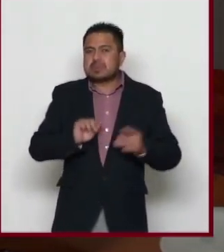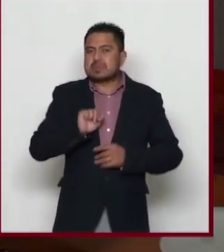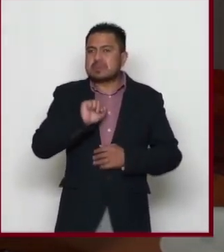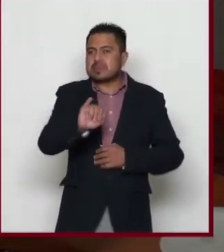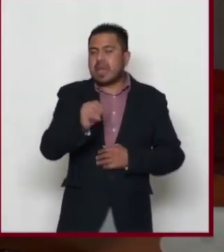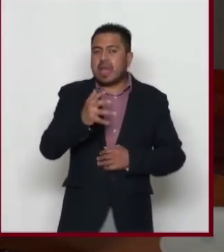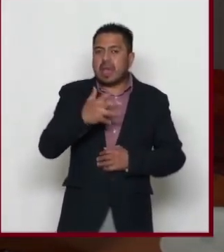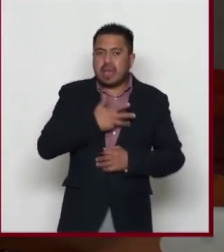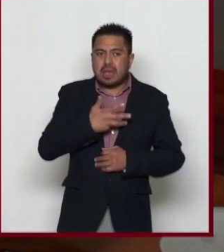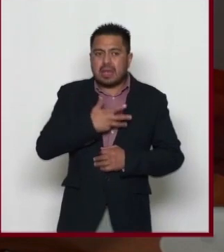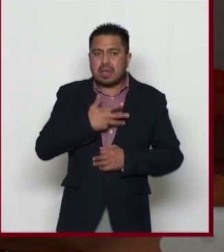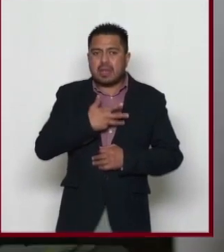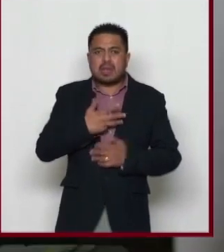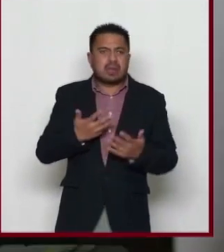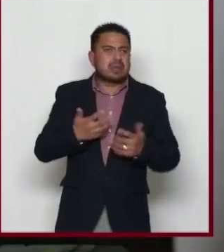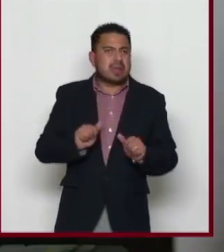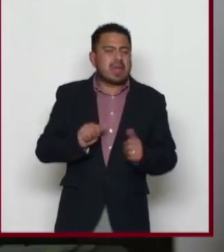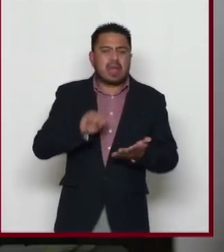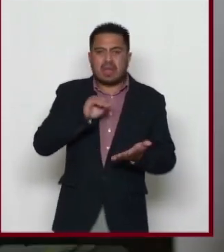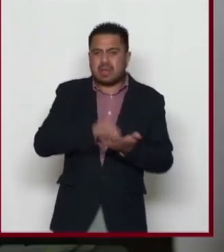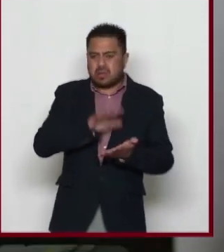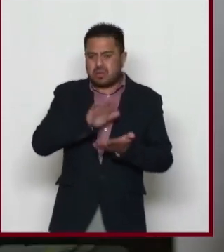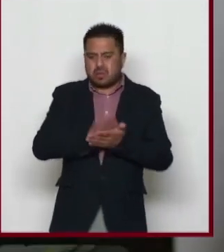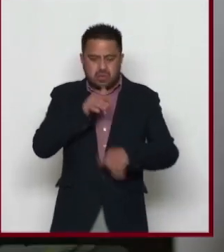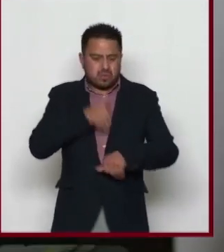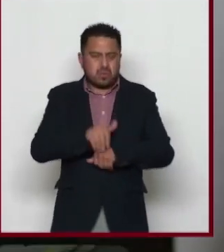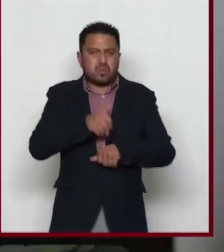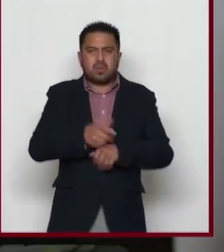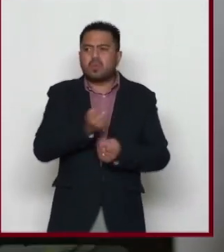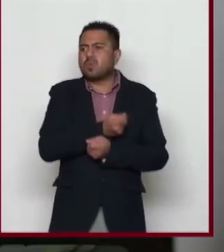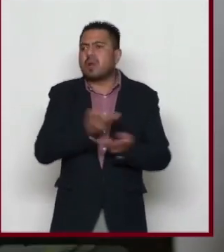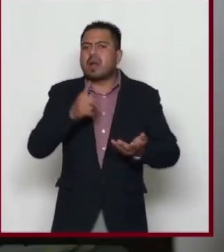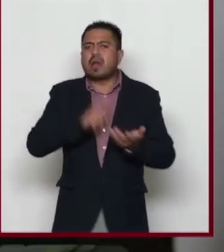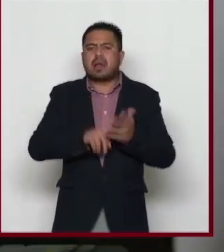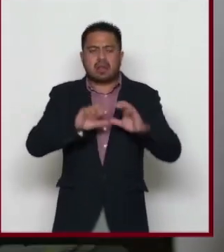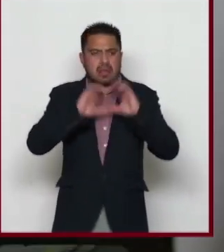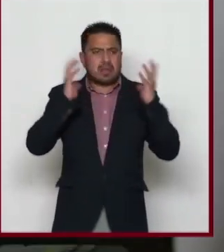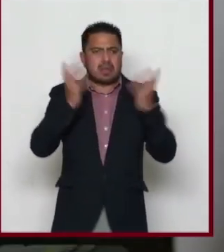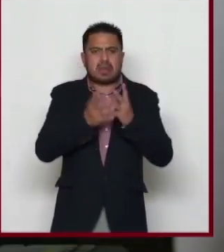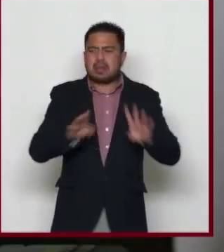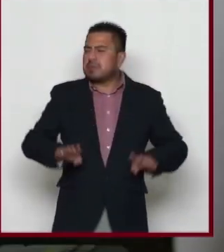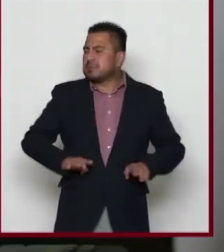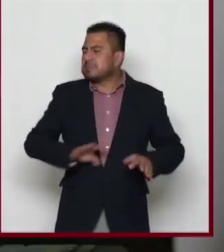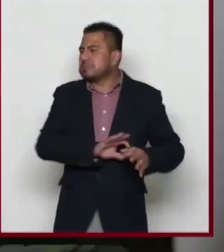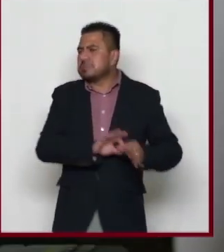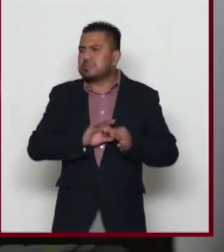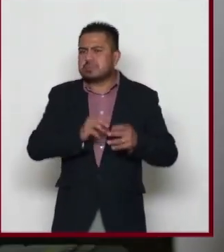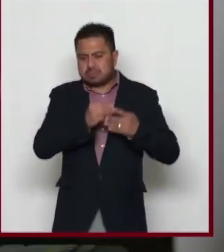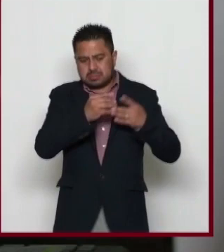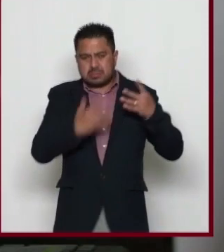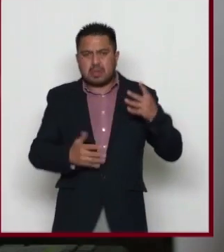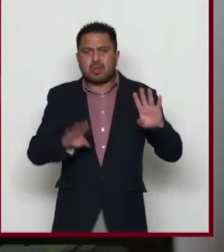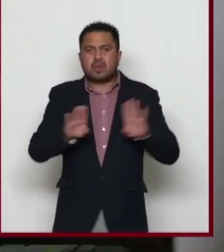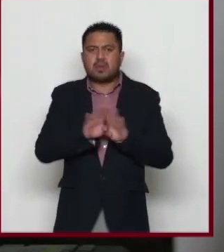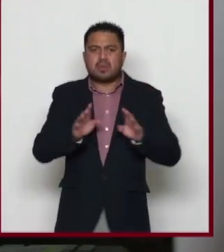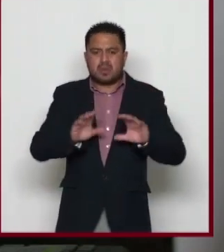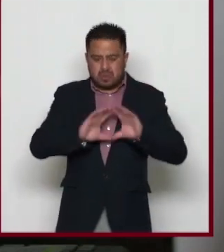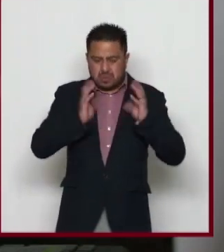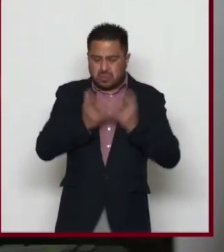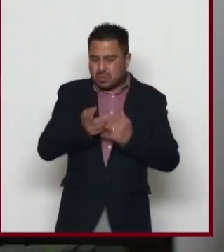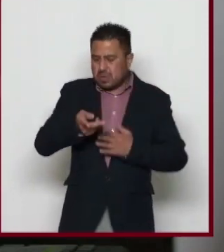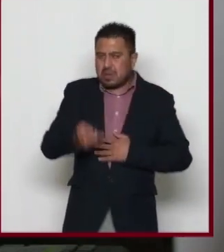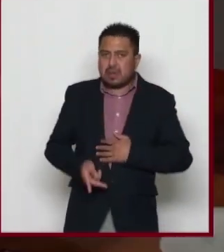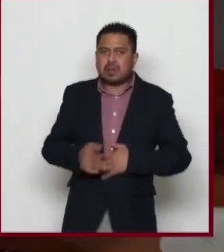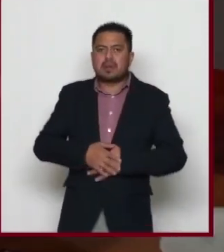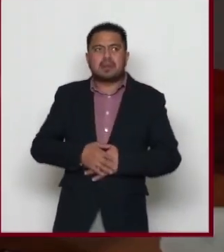tú podrías decirnos si ya se tiene como un número de cuántos planetas hay con